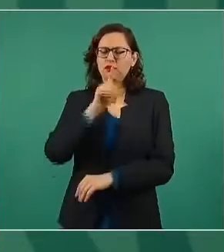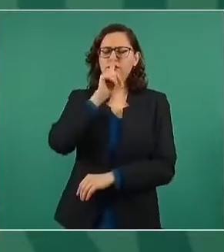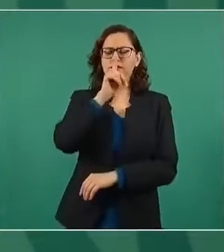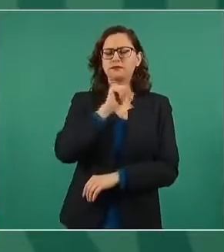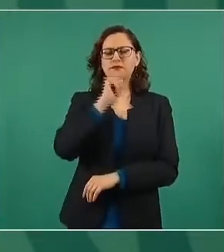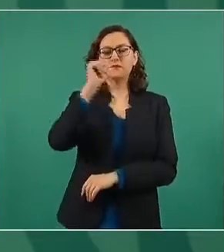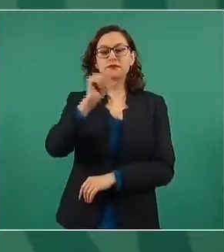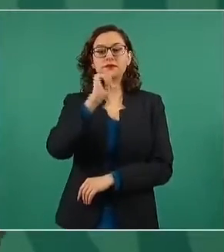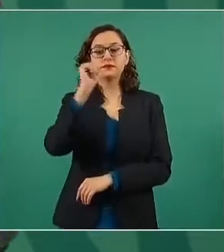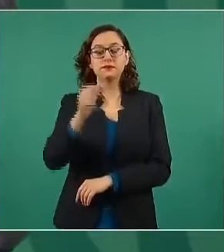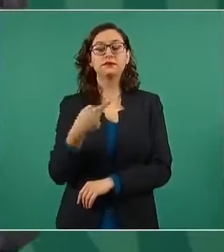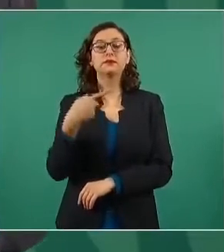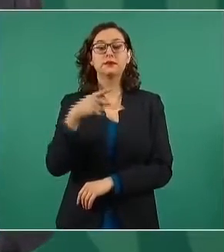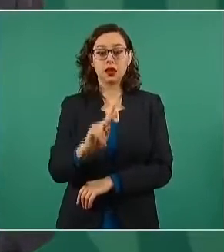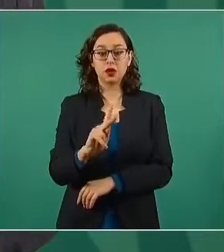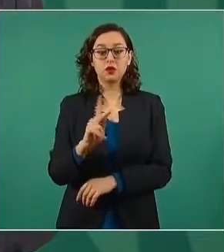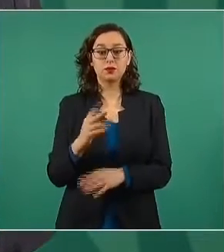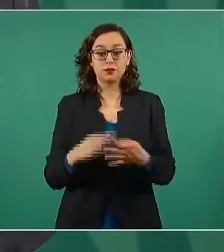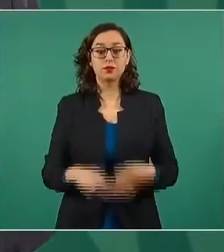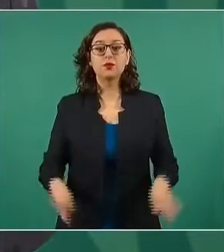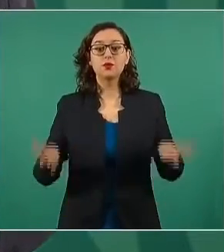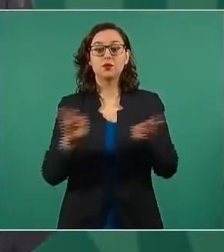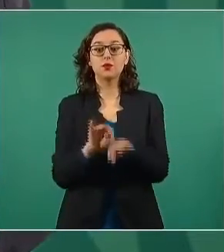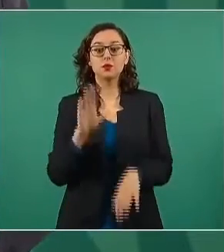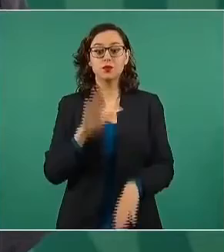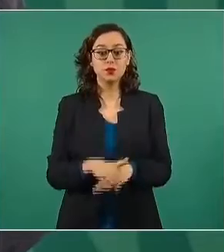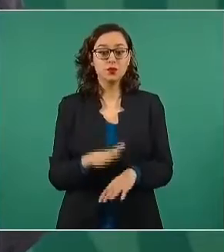Y sobre todo que haya debate